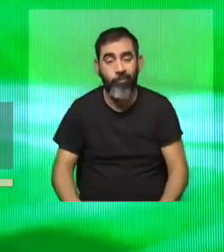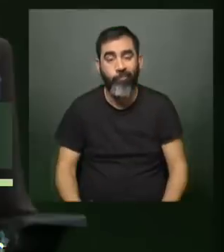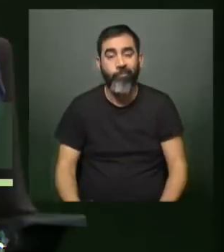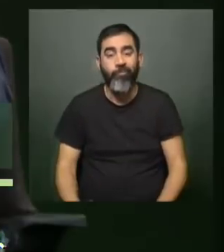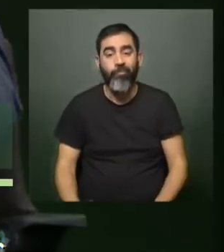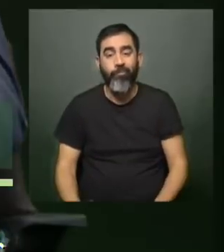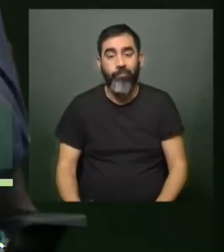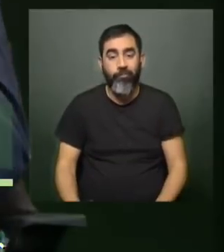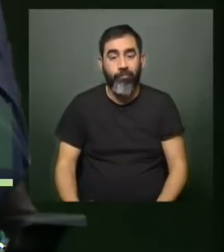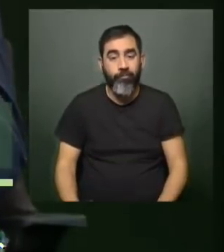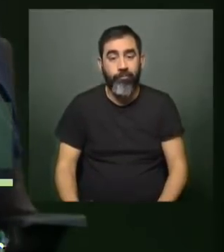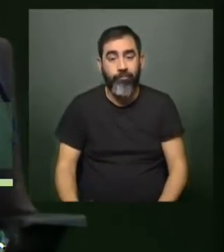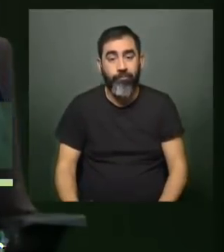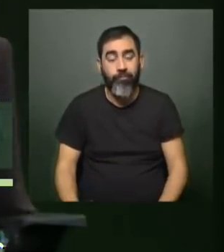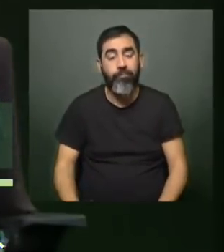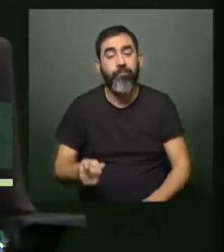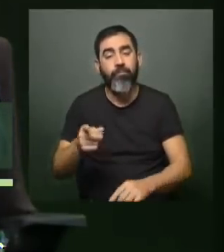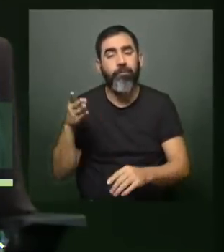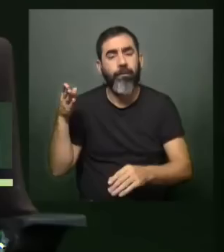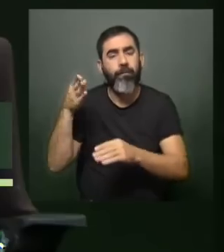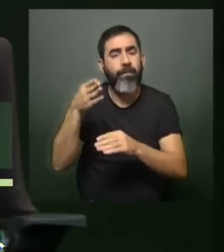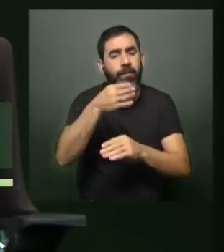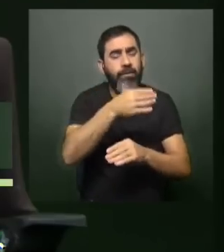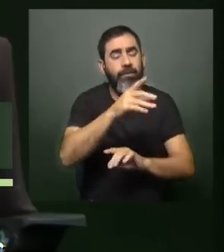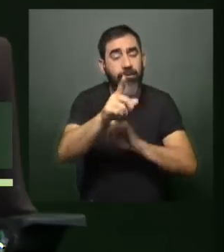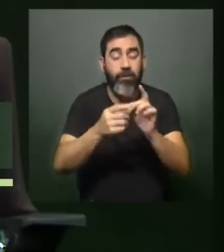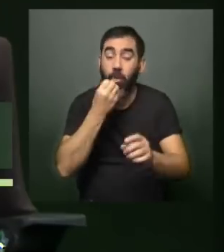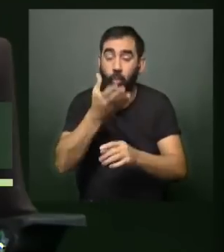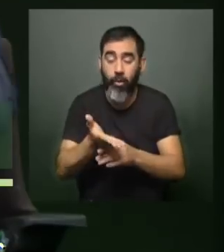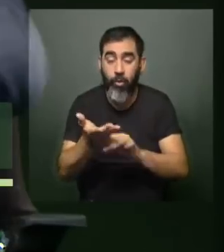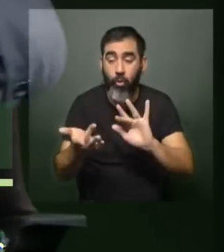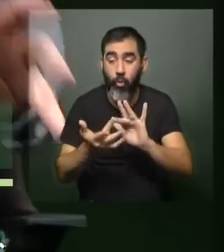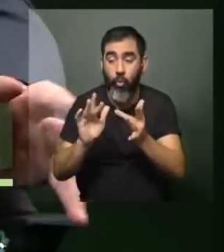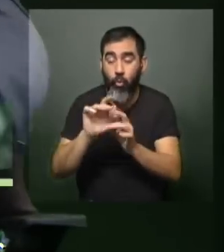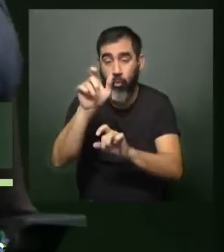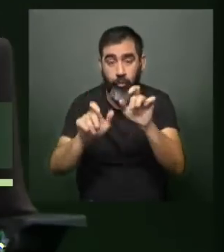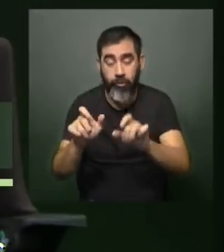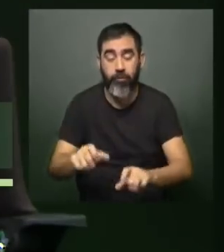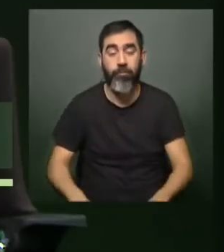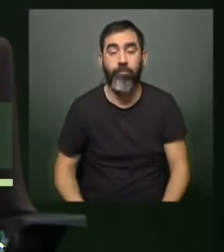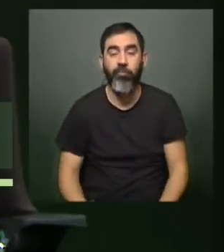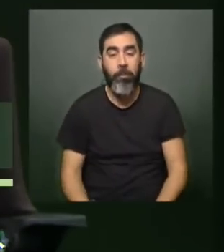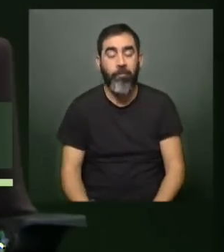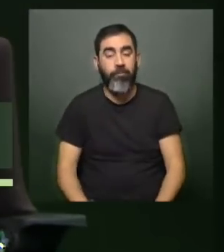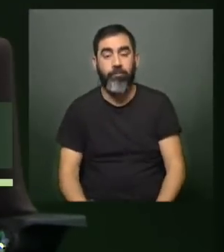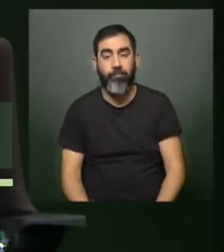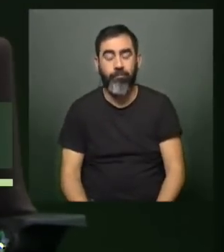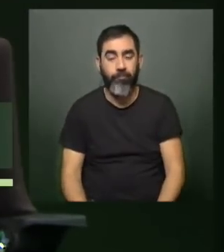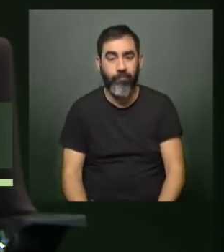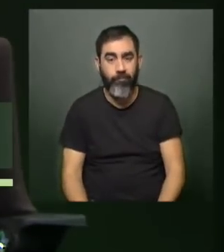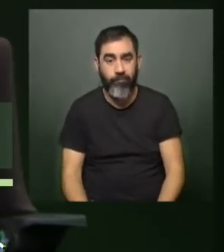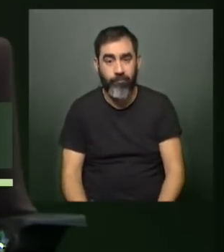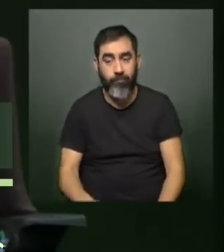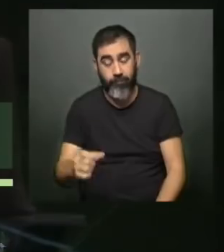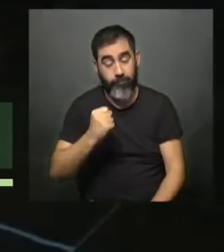en el marco de esas de esas recorridas ellos mano a mano que que está bueno no que salgan de las oficinas para conocer lo que pasa en territorio